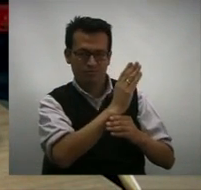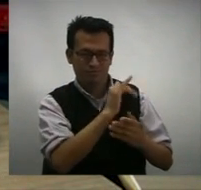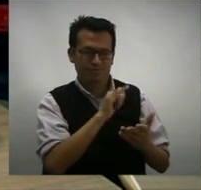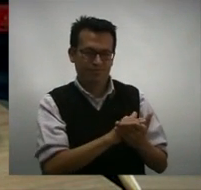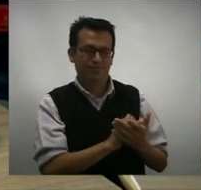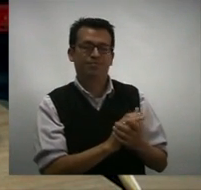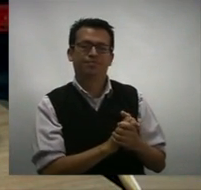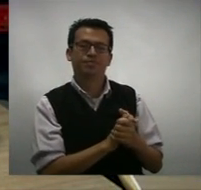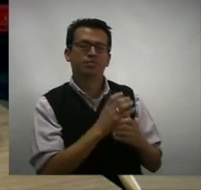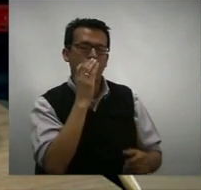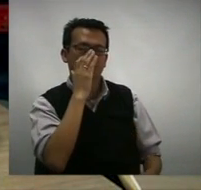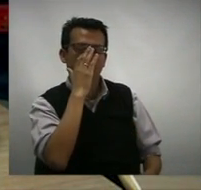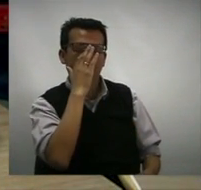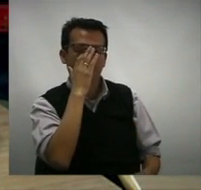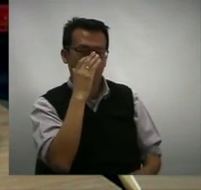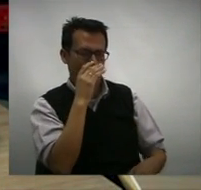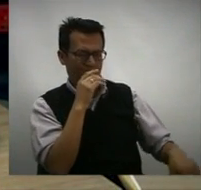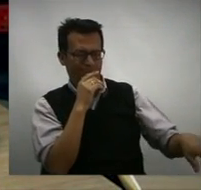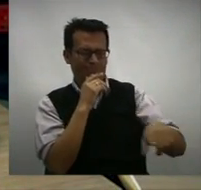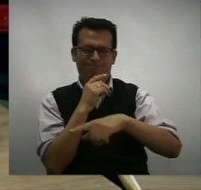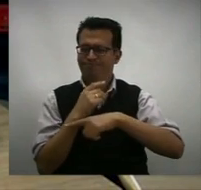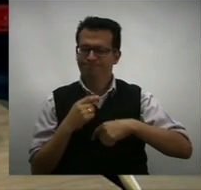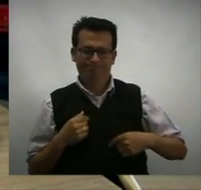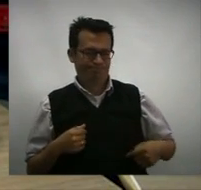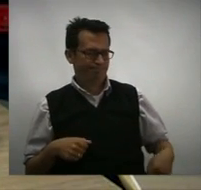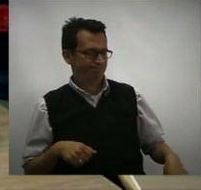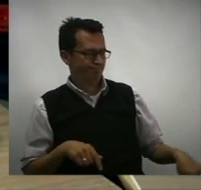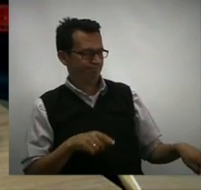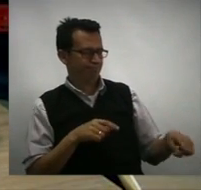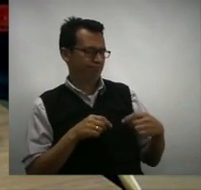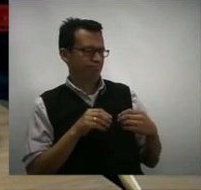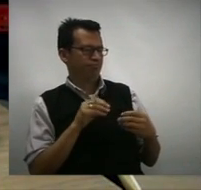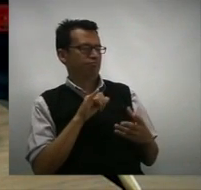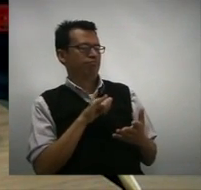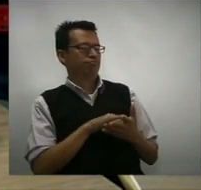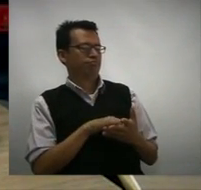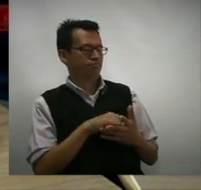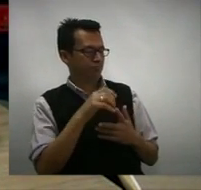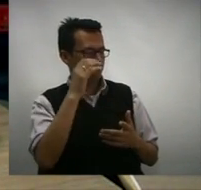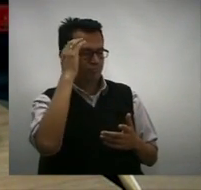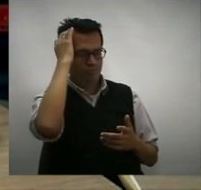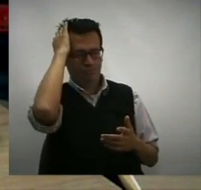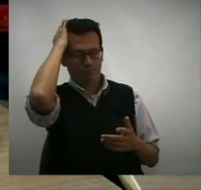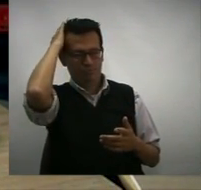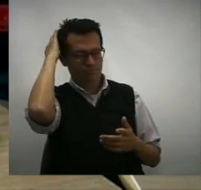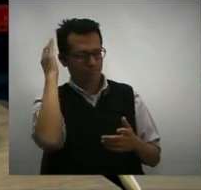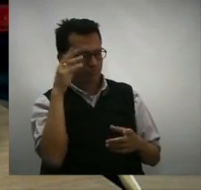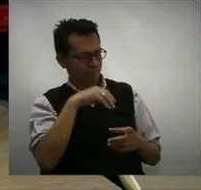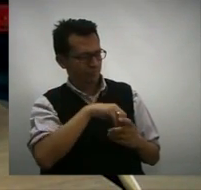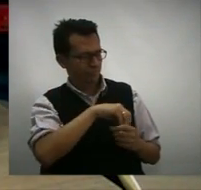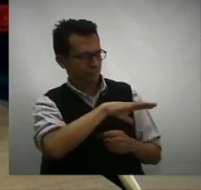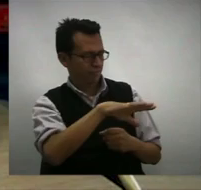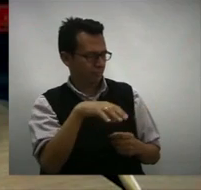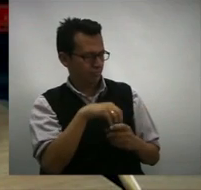arcaica con la naturaleza que genera una mutación del espacio en que el ser humano instaura una protonormatividad